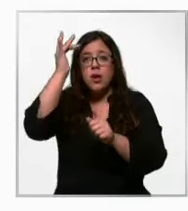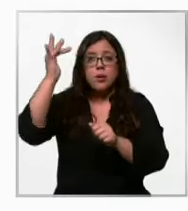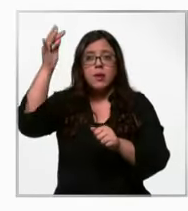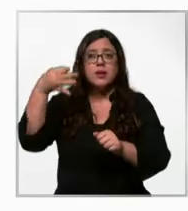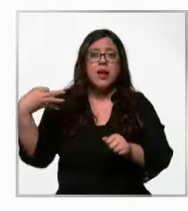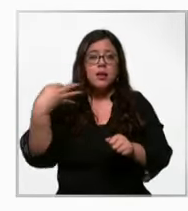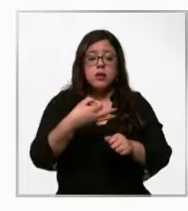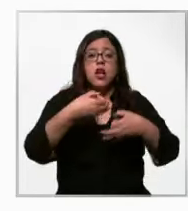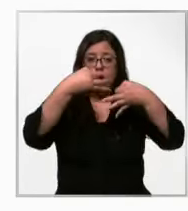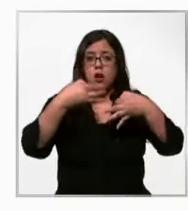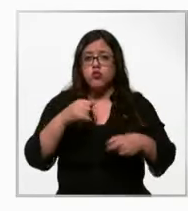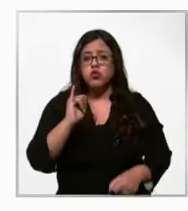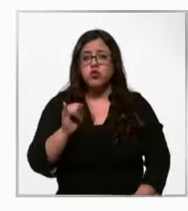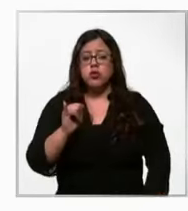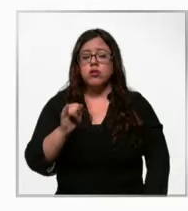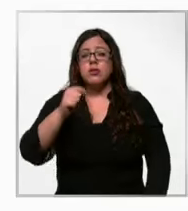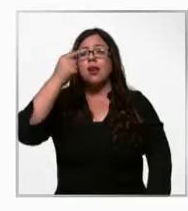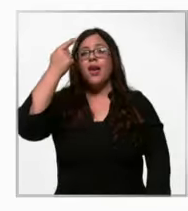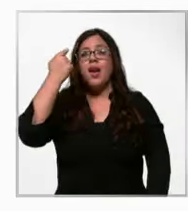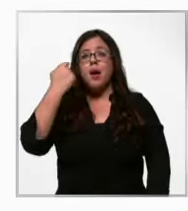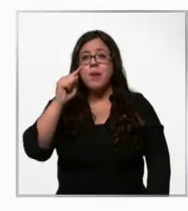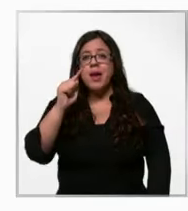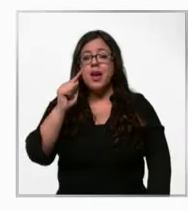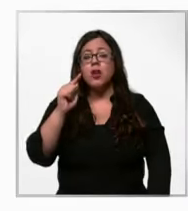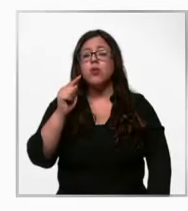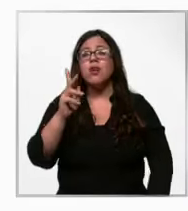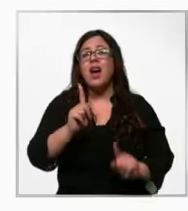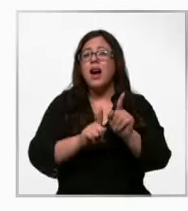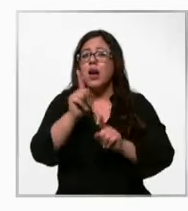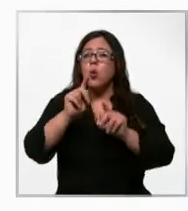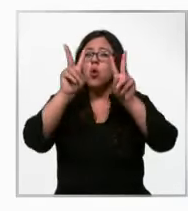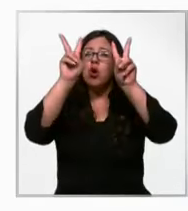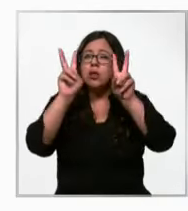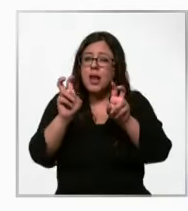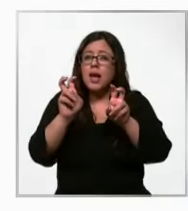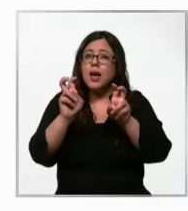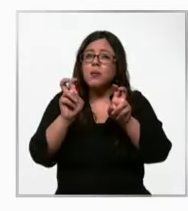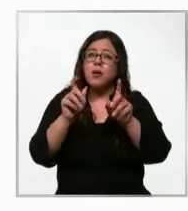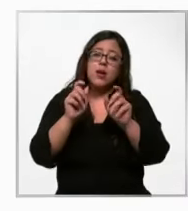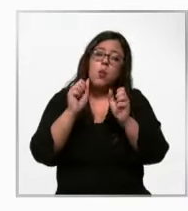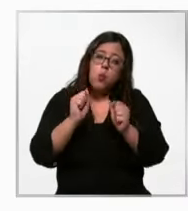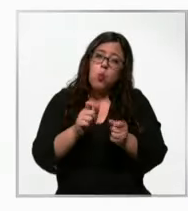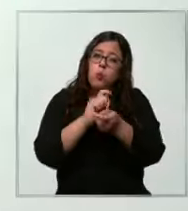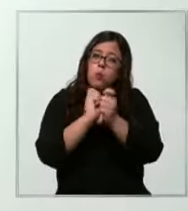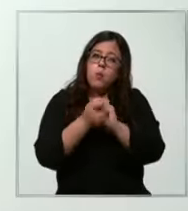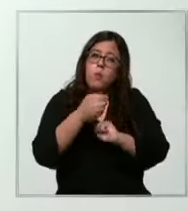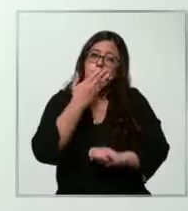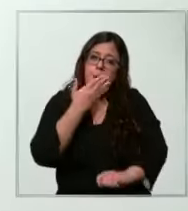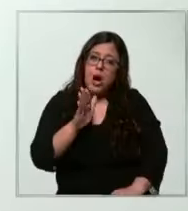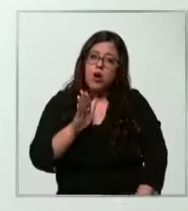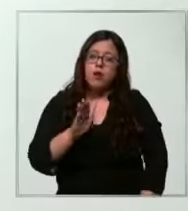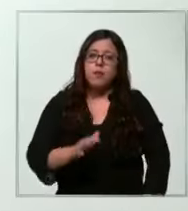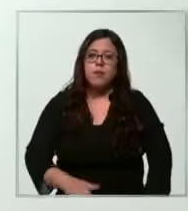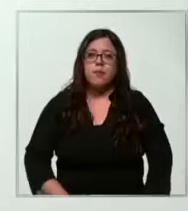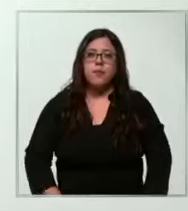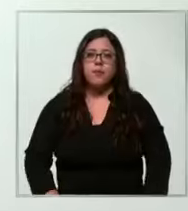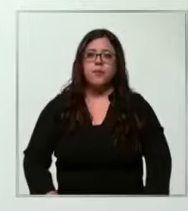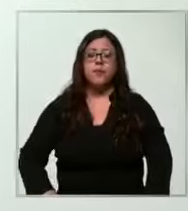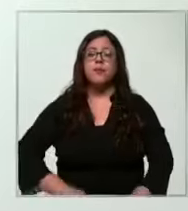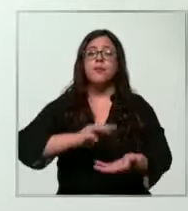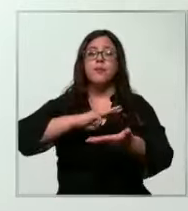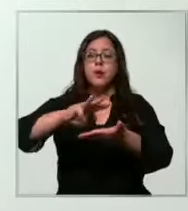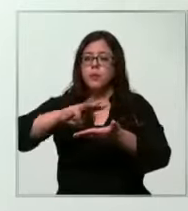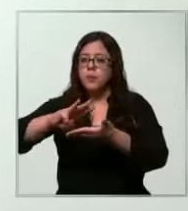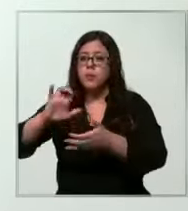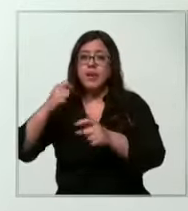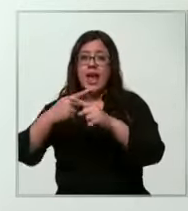es efectivo. De todas maneras, aseguran que hay ciertos puntos que se podrían mejorar. La alerta SAE que emite